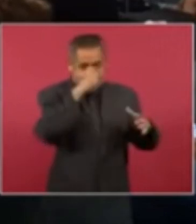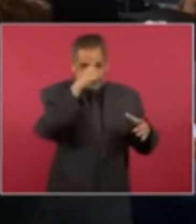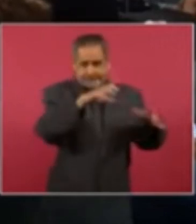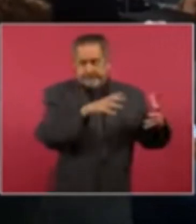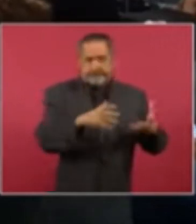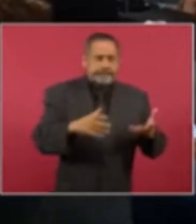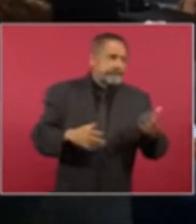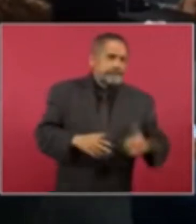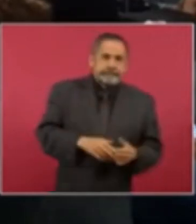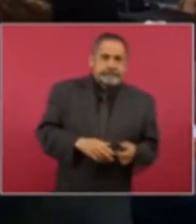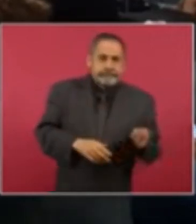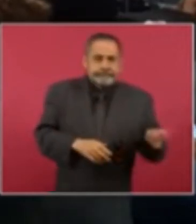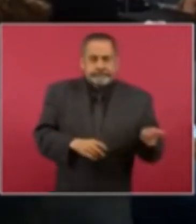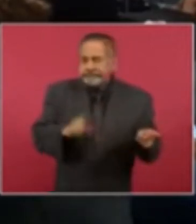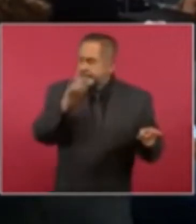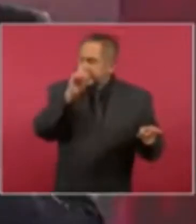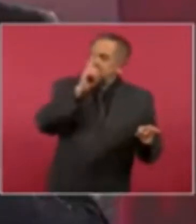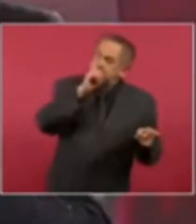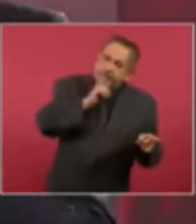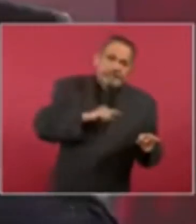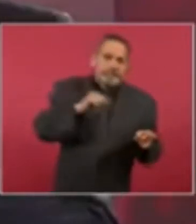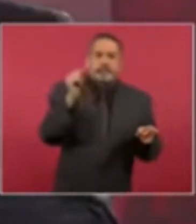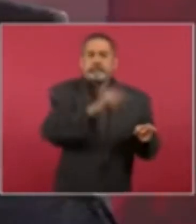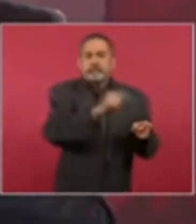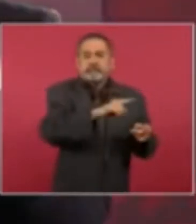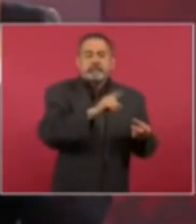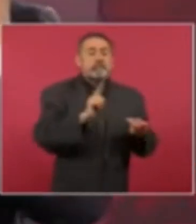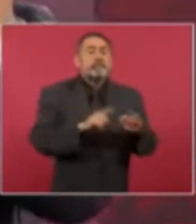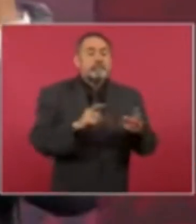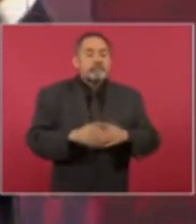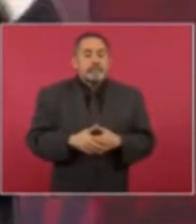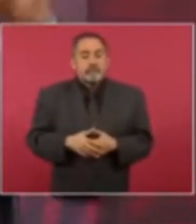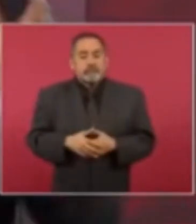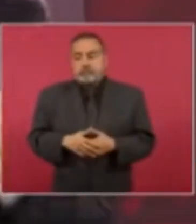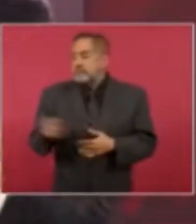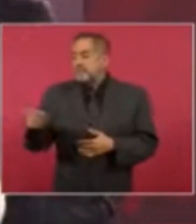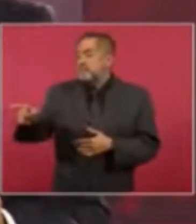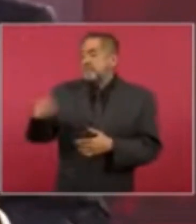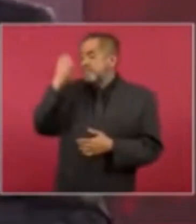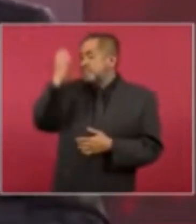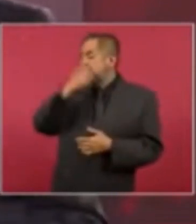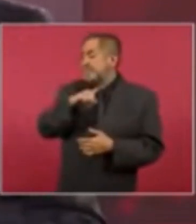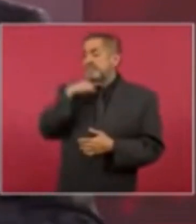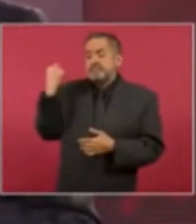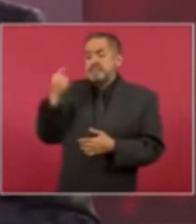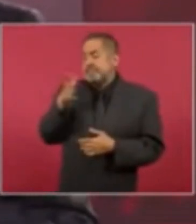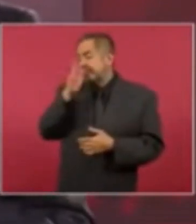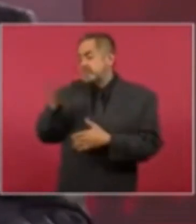esa gran mentira de que no pasaban